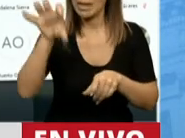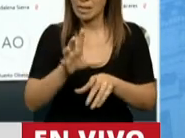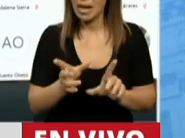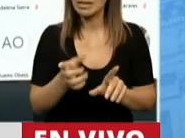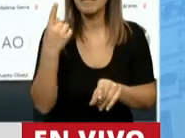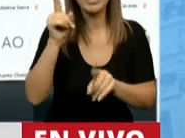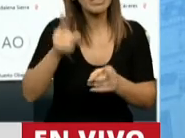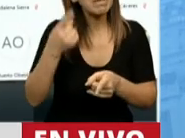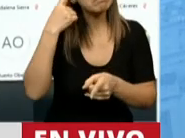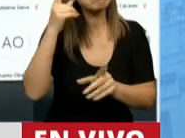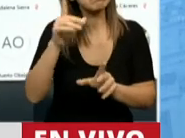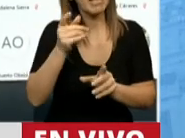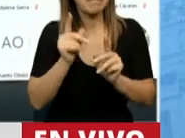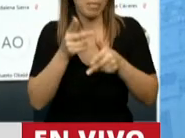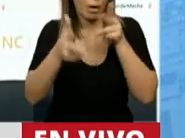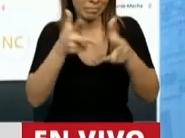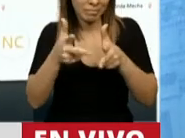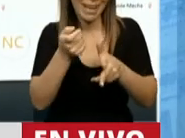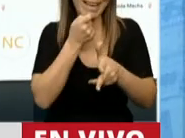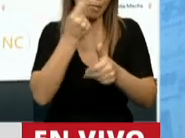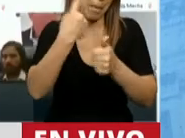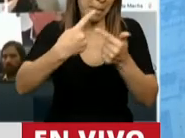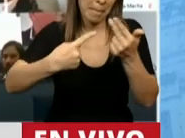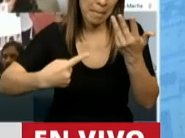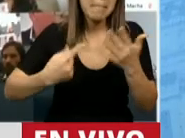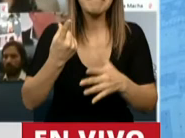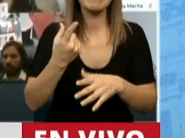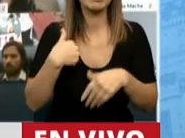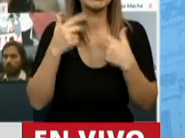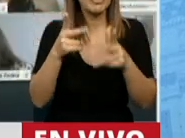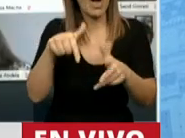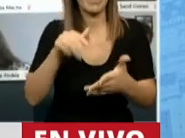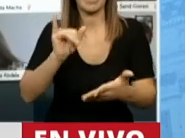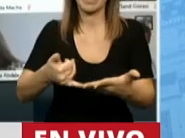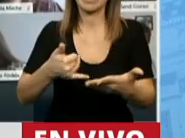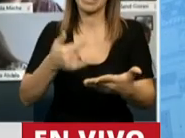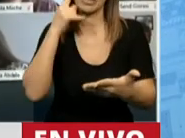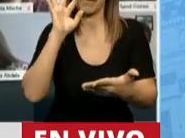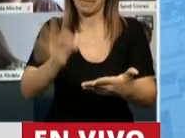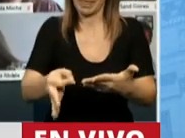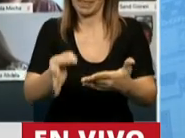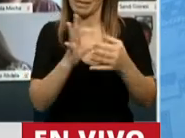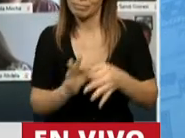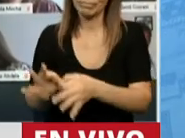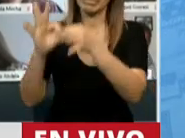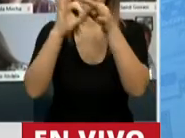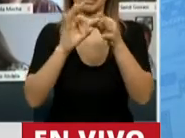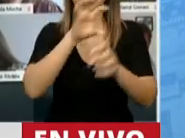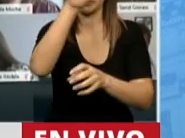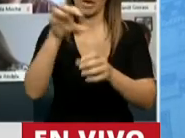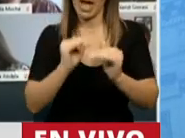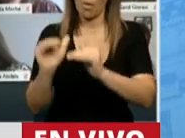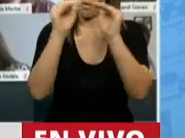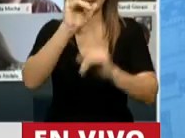también con estos ejemplos que yo he dado, insisto que ahora tiene un sentido federal, no solo porque no es discriminatorio